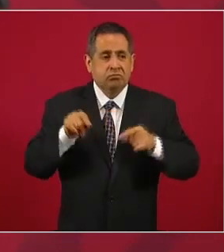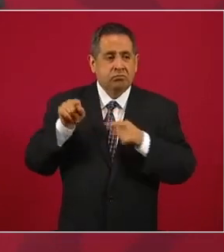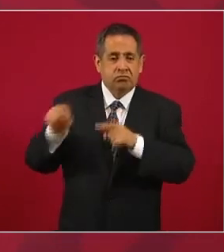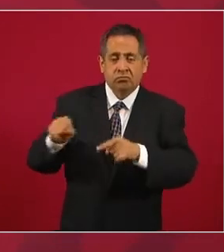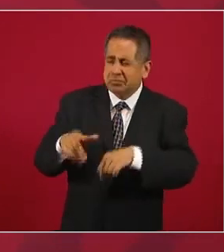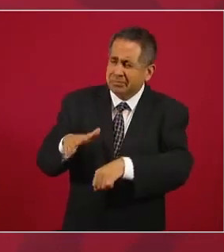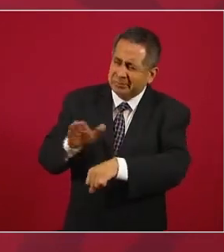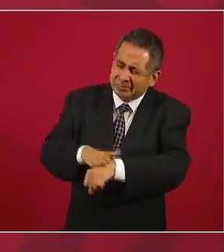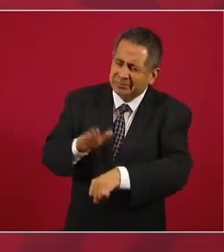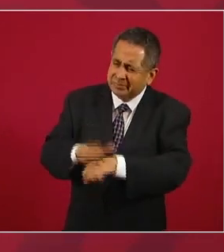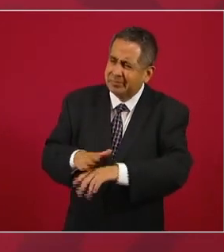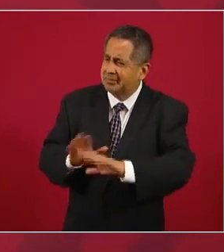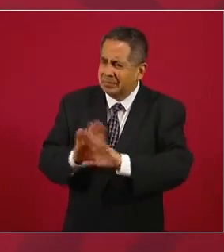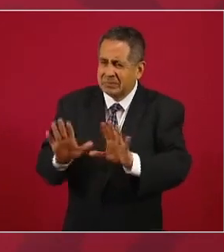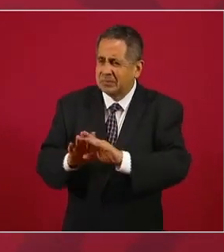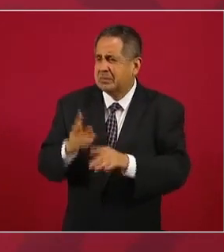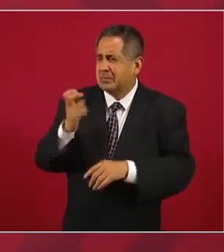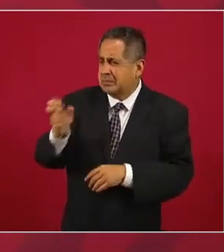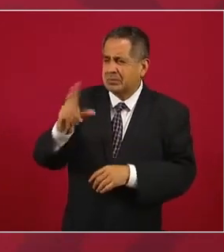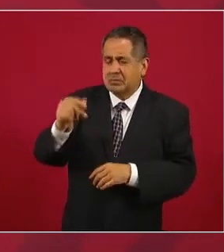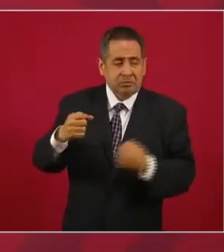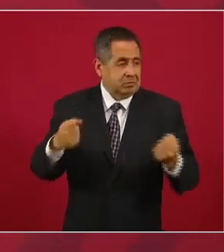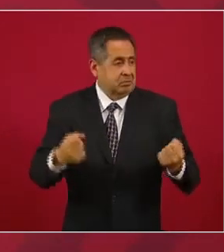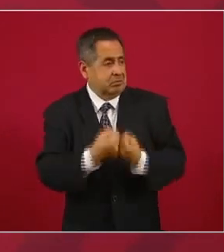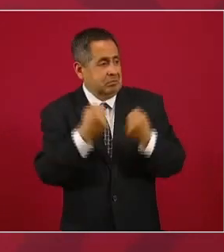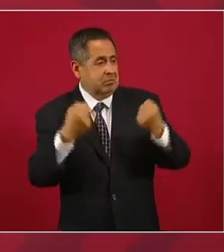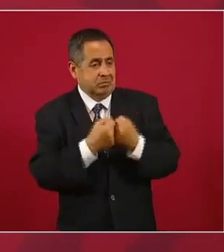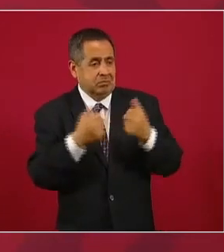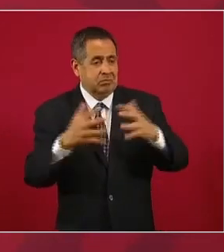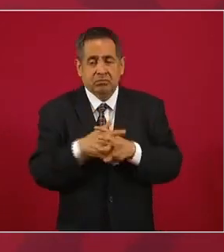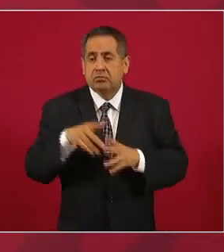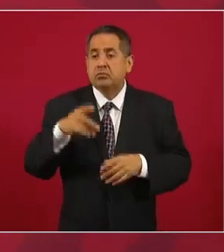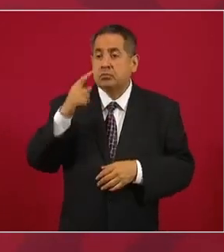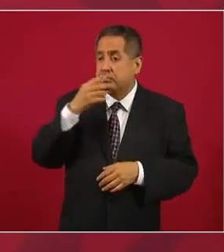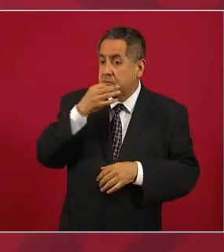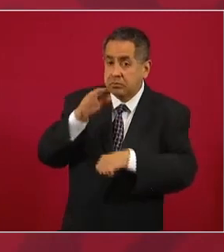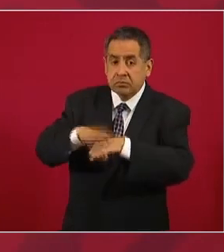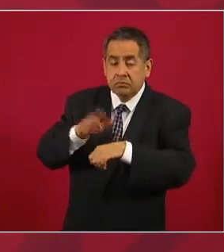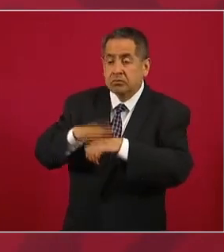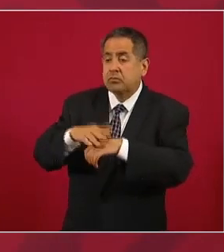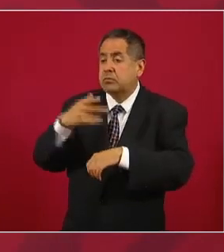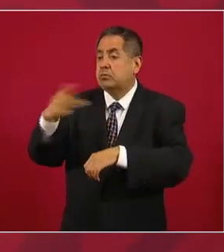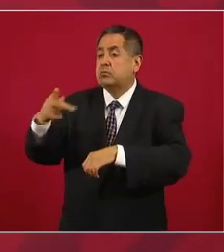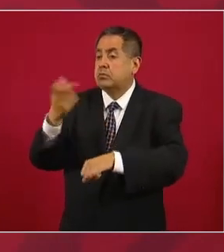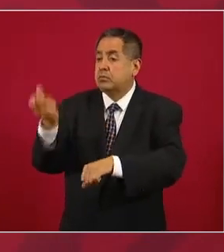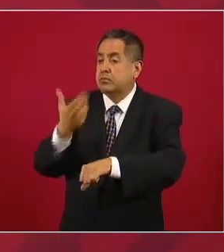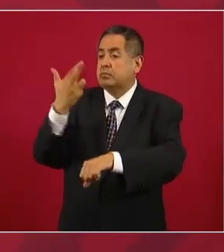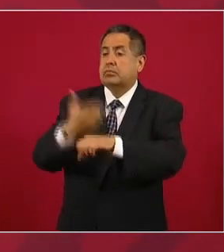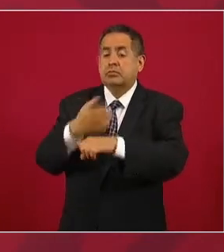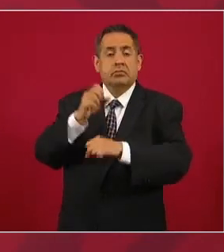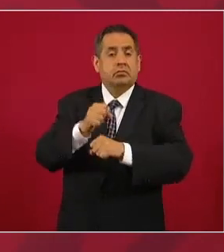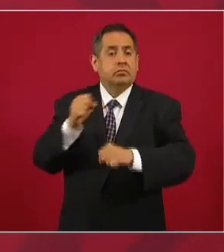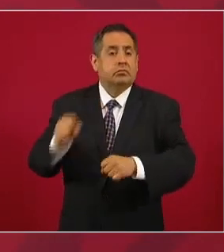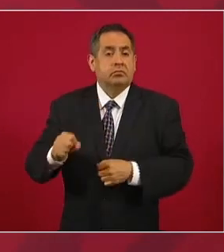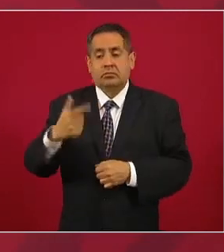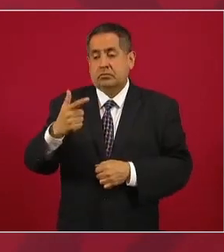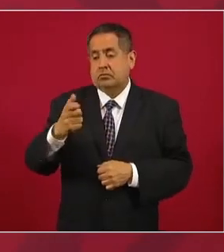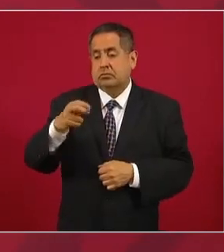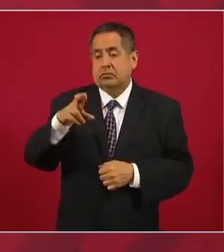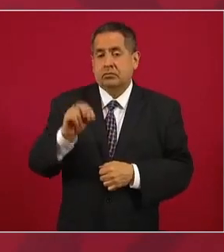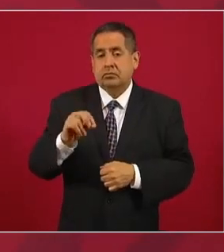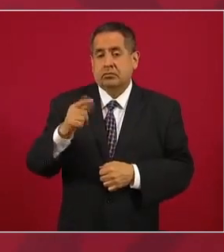le señalaron los indicios de que su secretario de Seguridad Pública, Genaro García